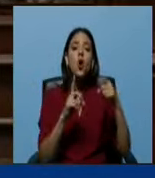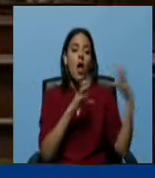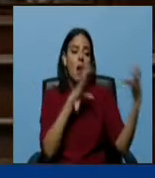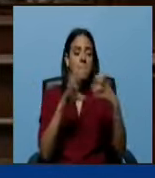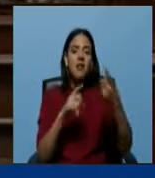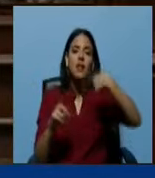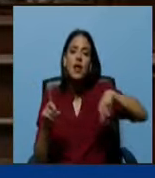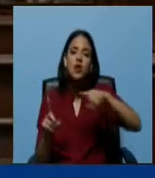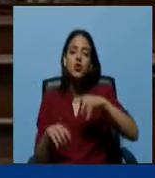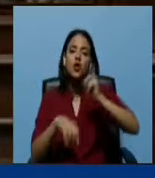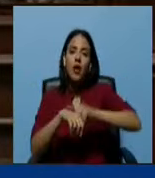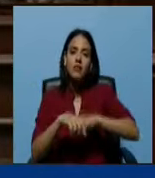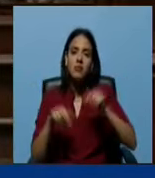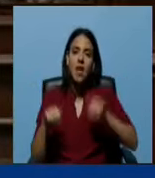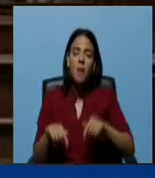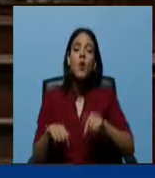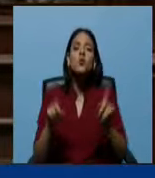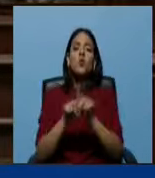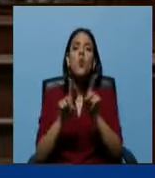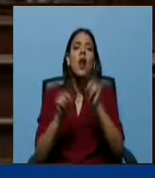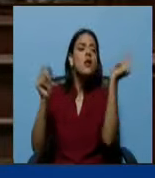Aquí está dibujado el sueño.